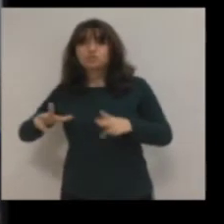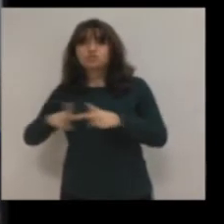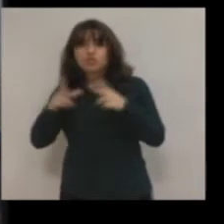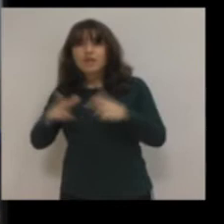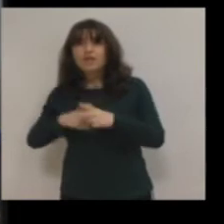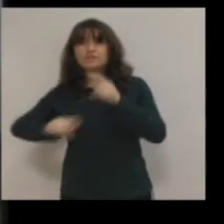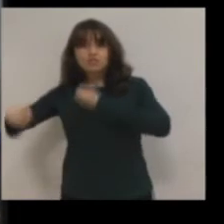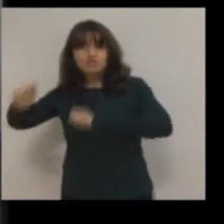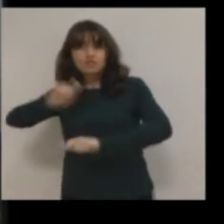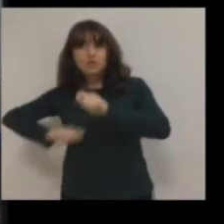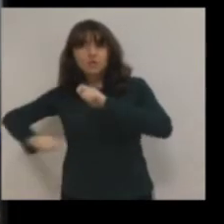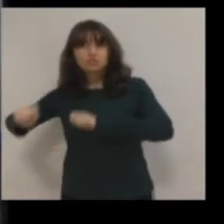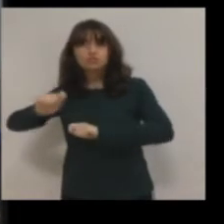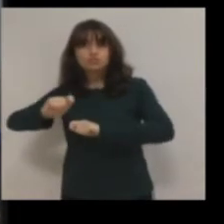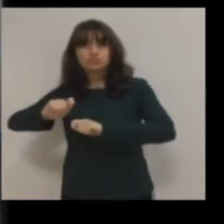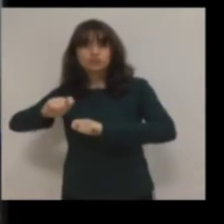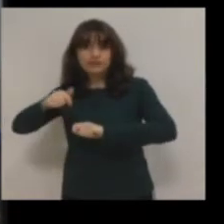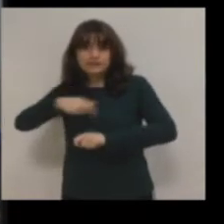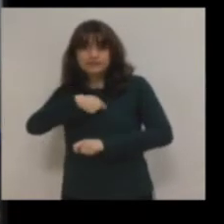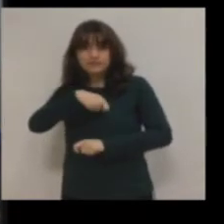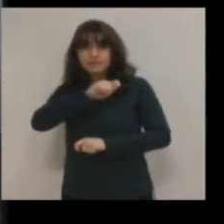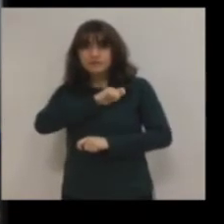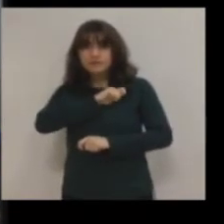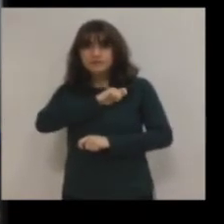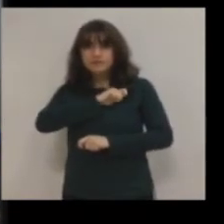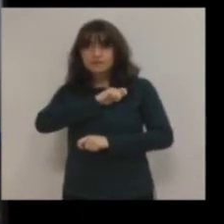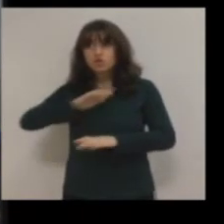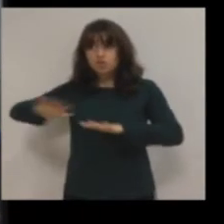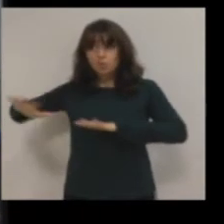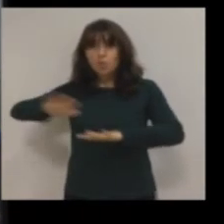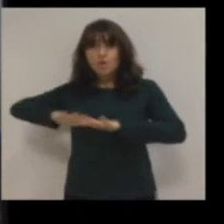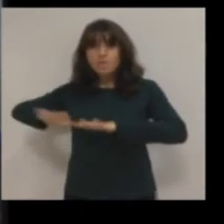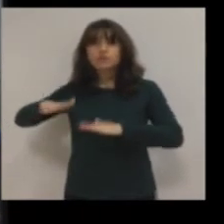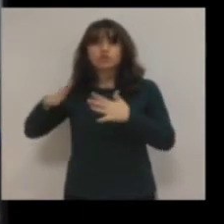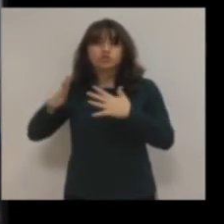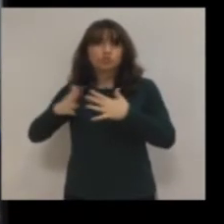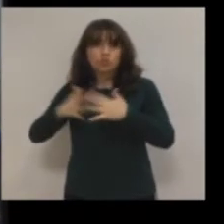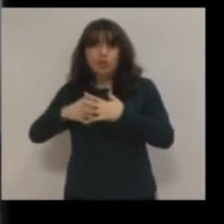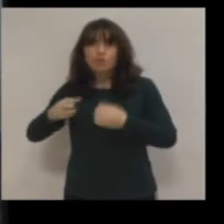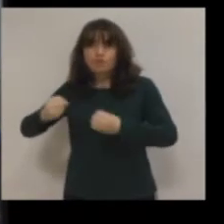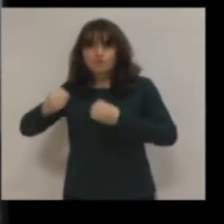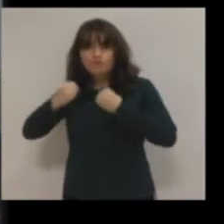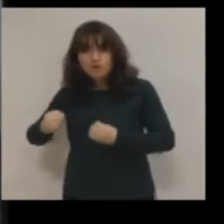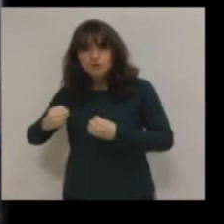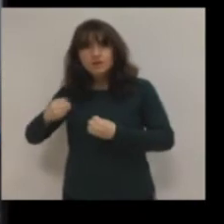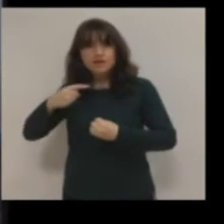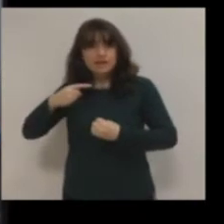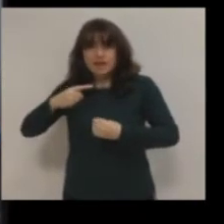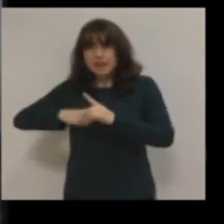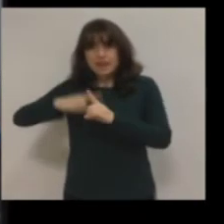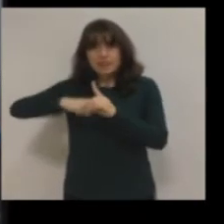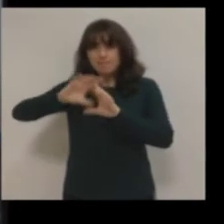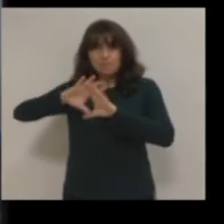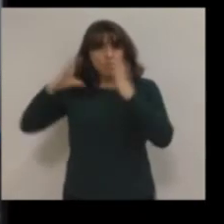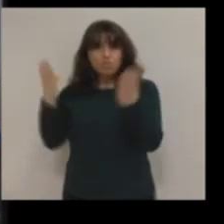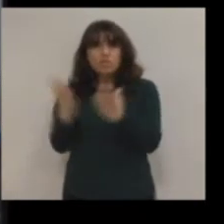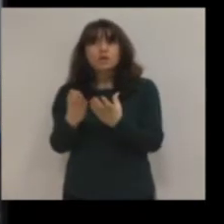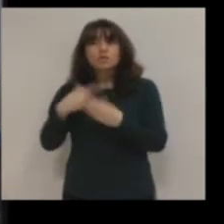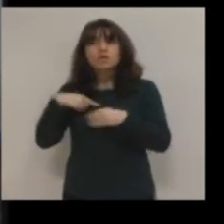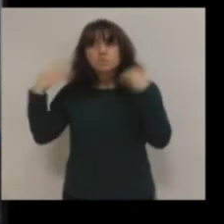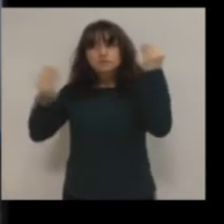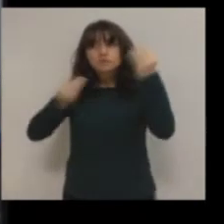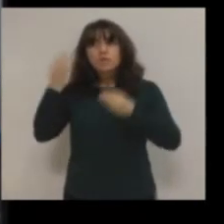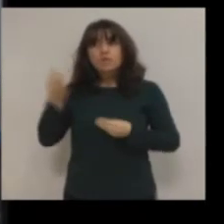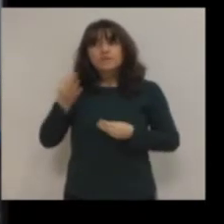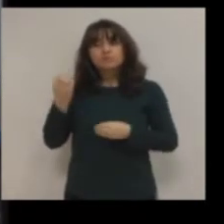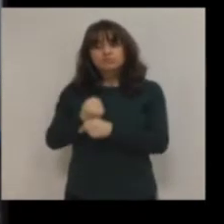asociativos que tenemos en España, que es uno de los movimientos estructurados más fuertes y robustos a nivel mundial, y que creo que debían